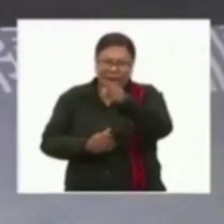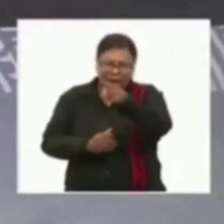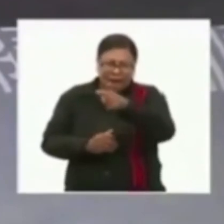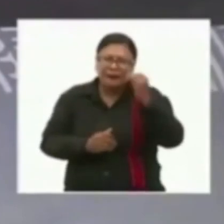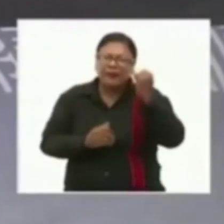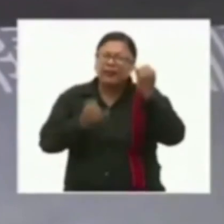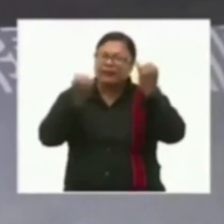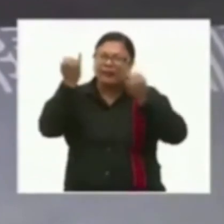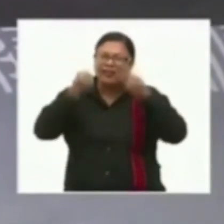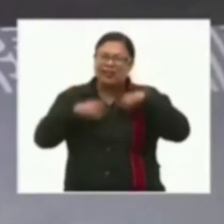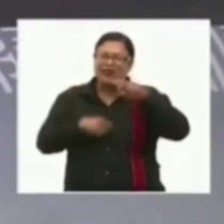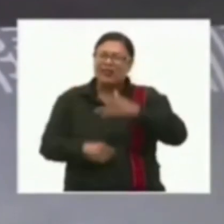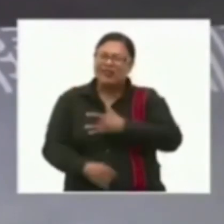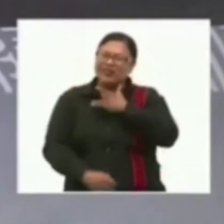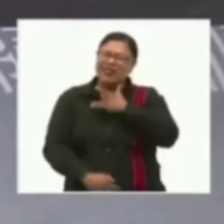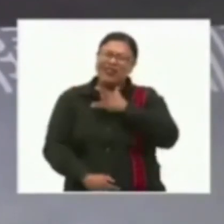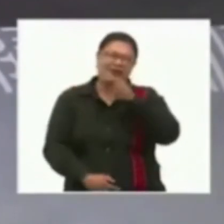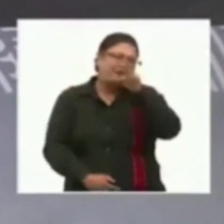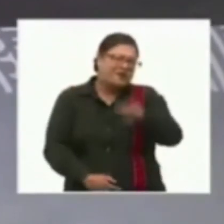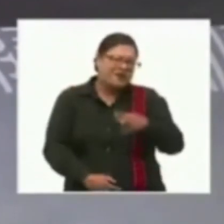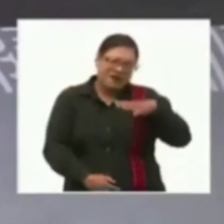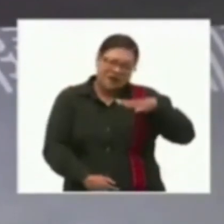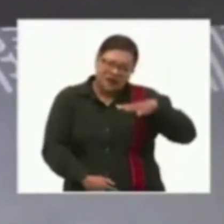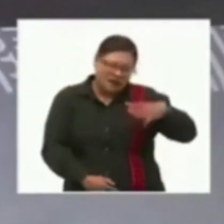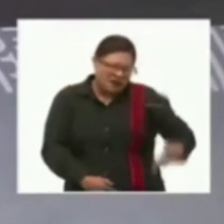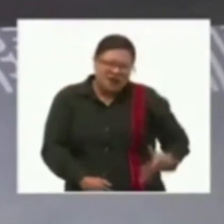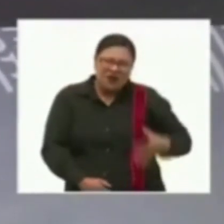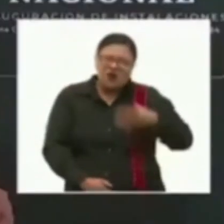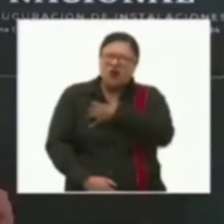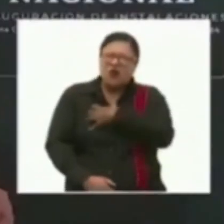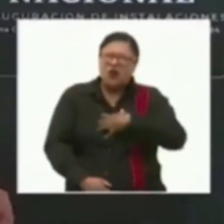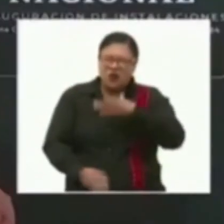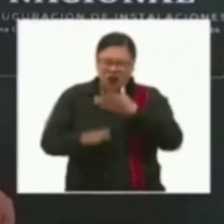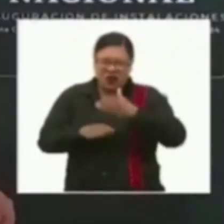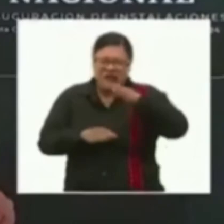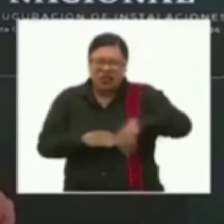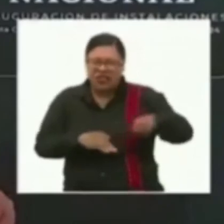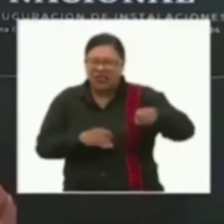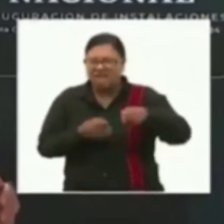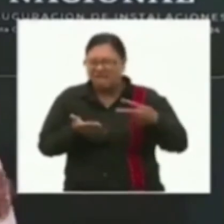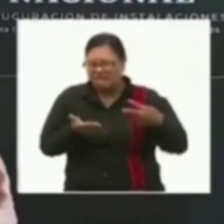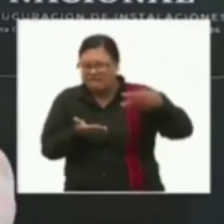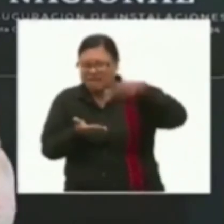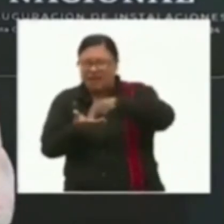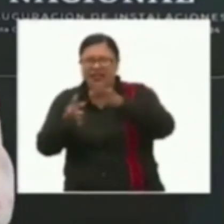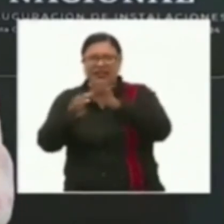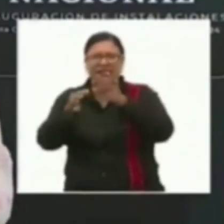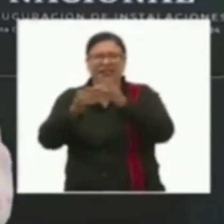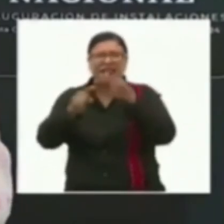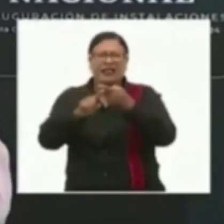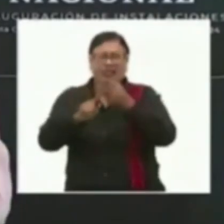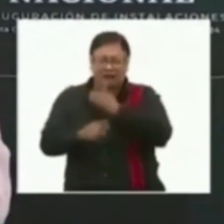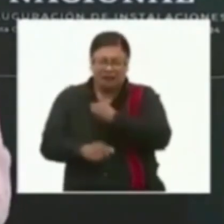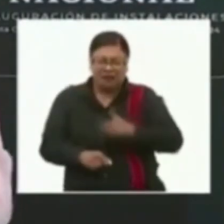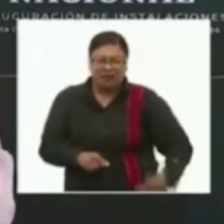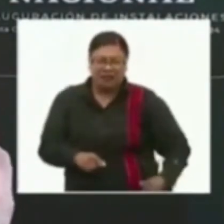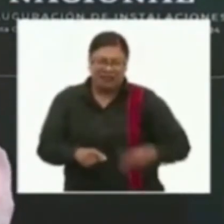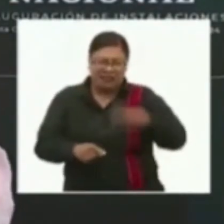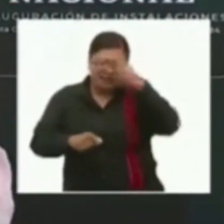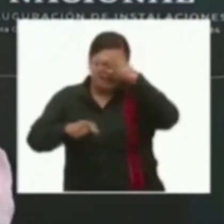gusto que me dio escuchar hace un momento que la presidenta de